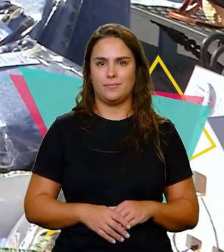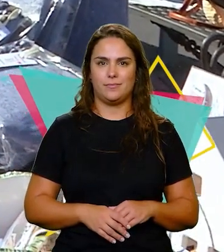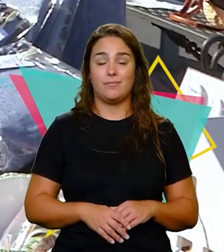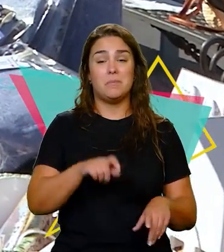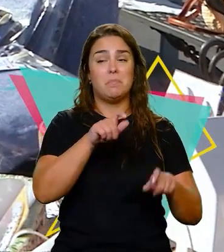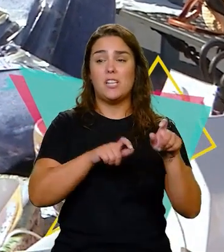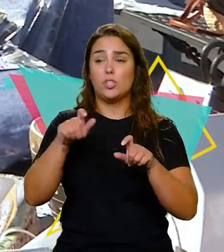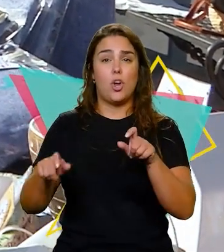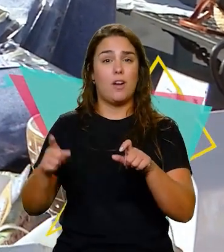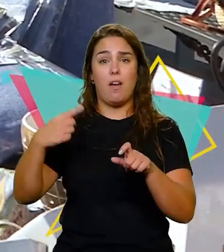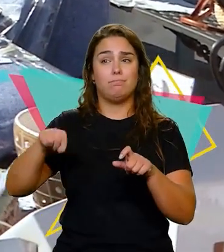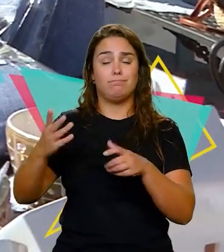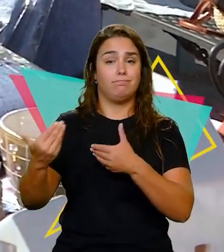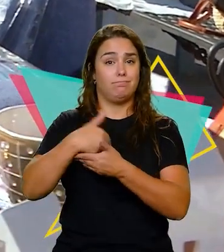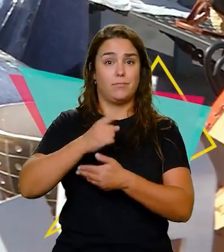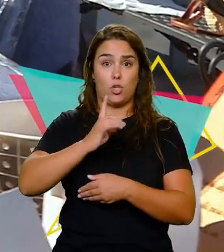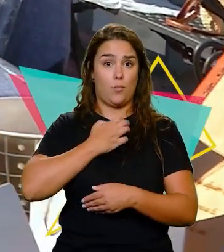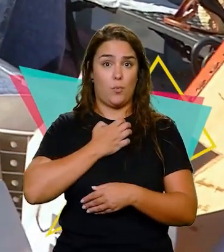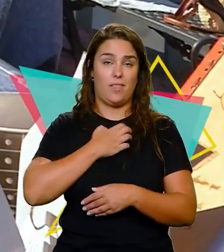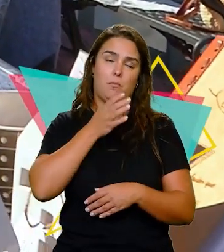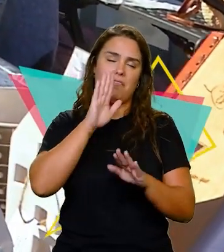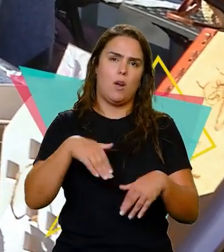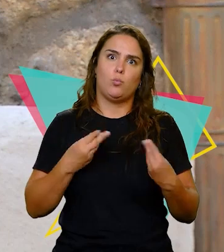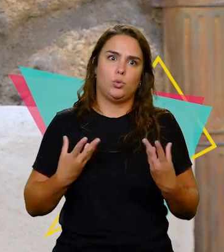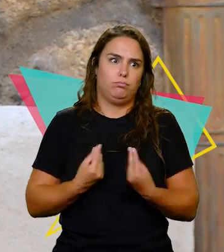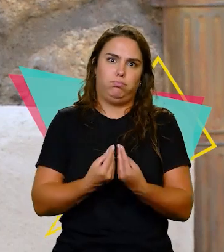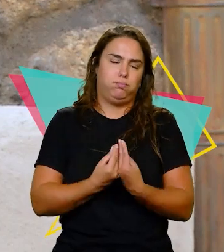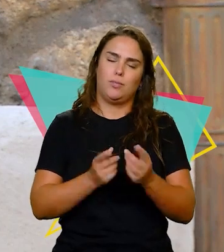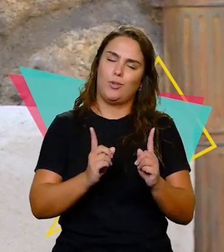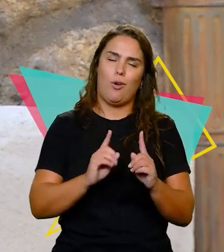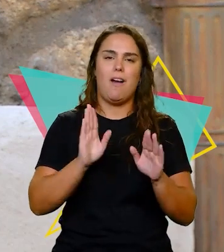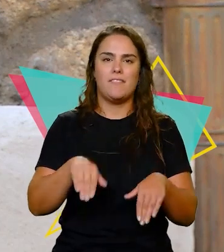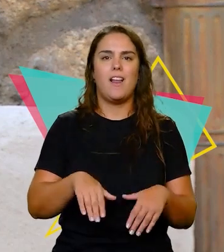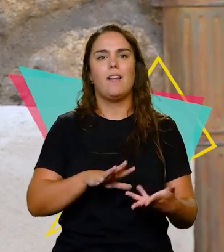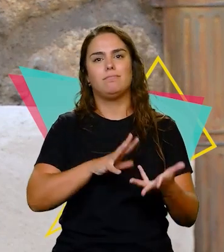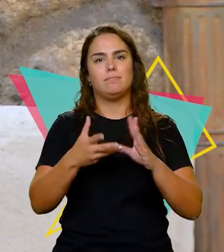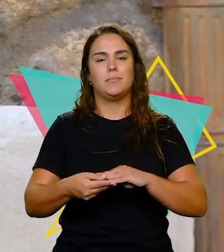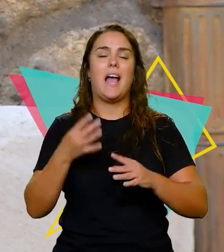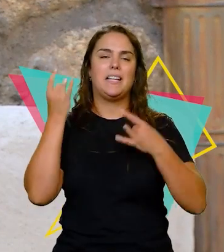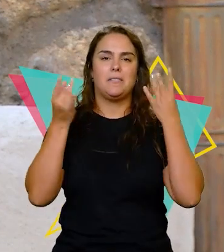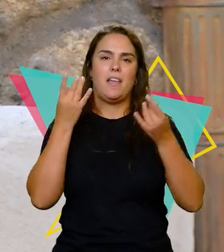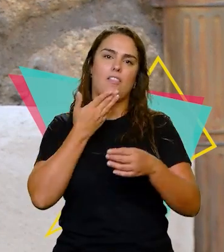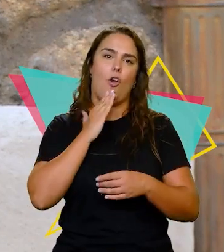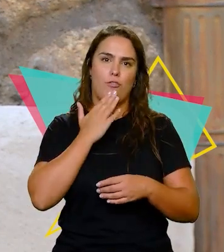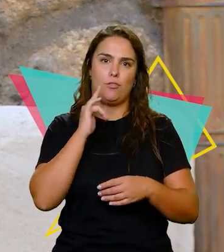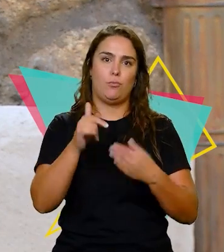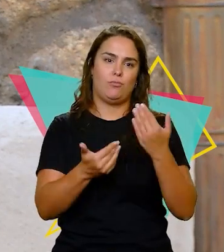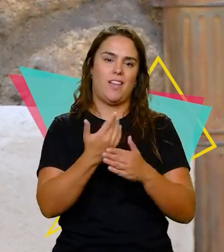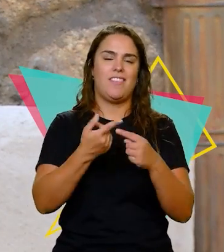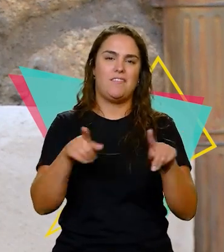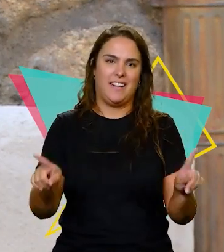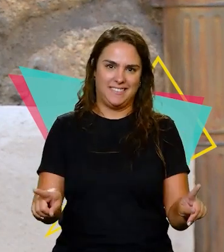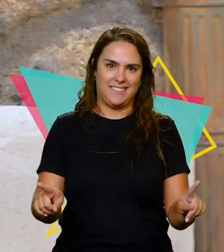Luego, con el resto de personas que no han podido estar dentro de los talleres, porque al final seríamos muchos, lo hemos convertido un poquito como una actividad de ocio, que pasaran también un día